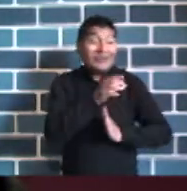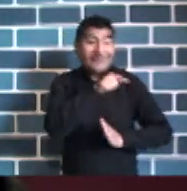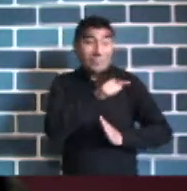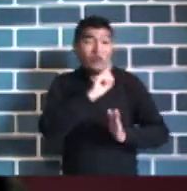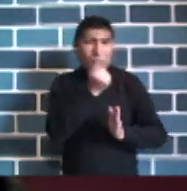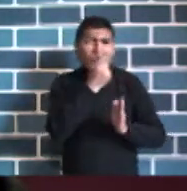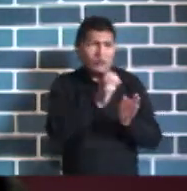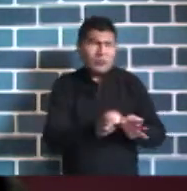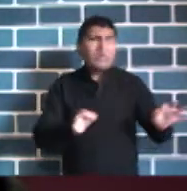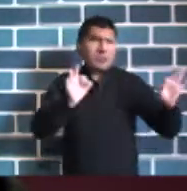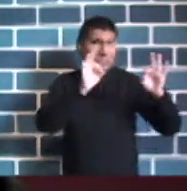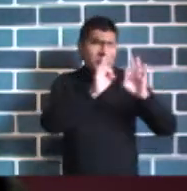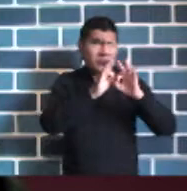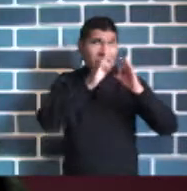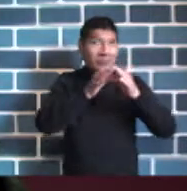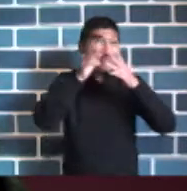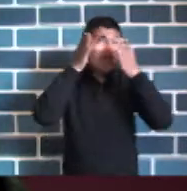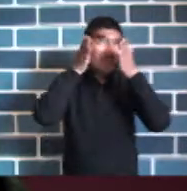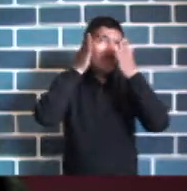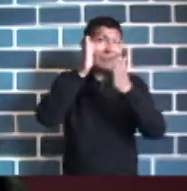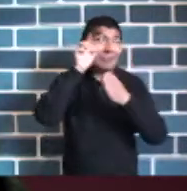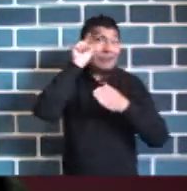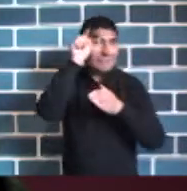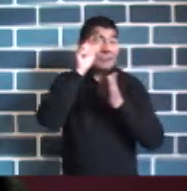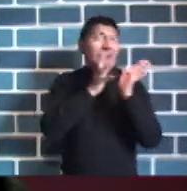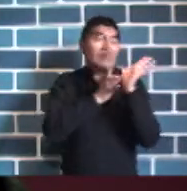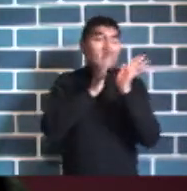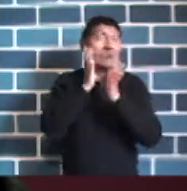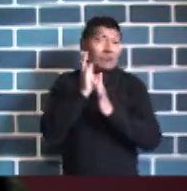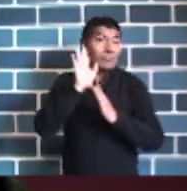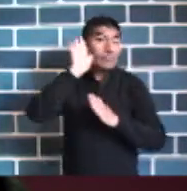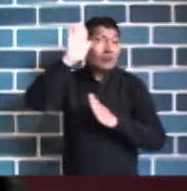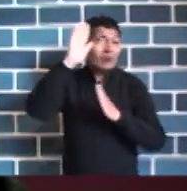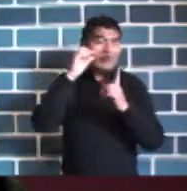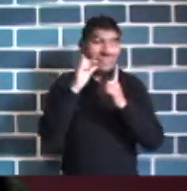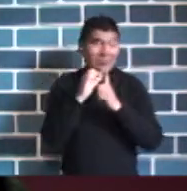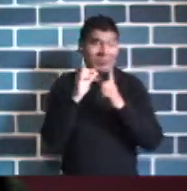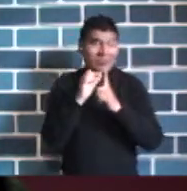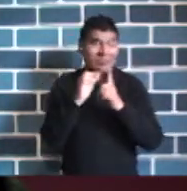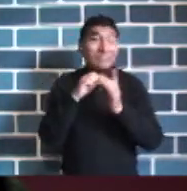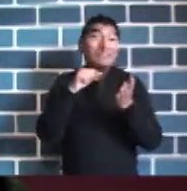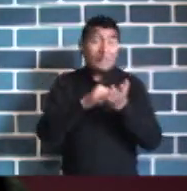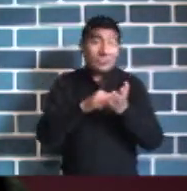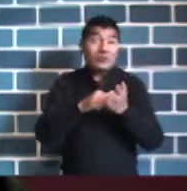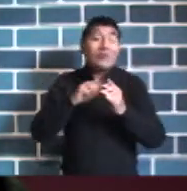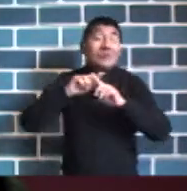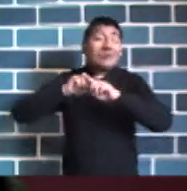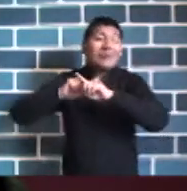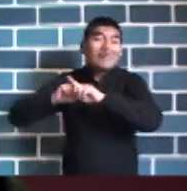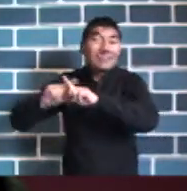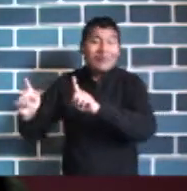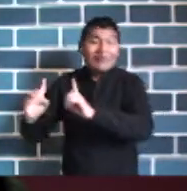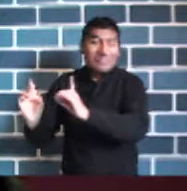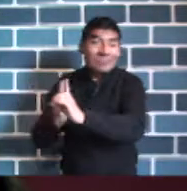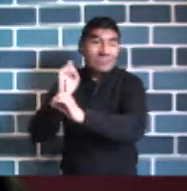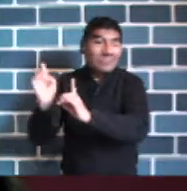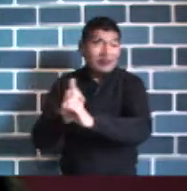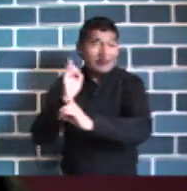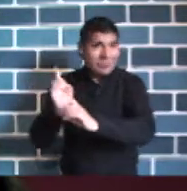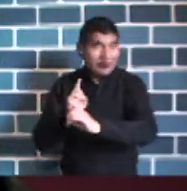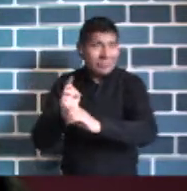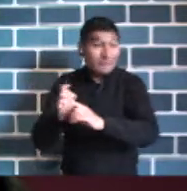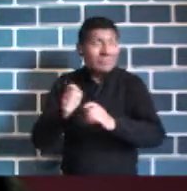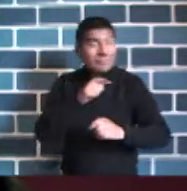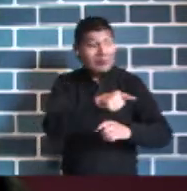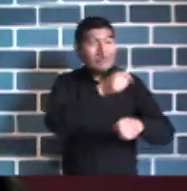sentido si se posan en escucha de jesús de su palabra eso es lo que le diferencia al discípulo frente